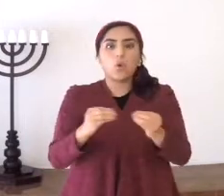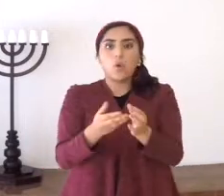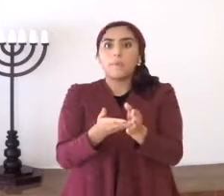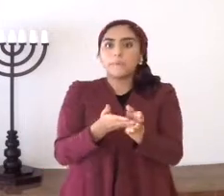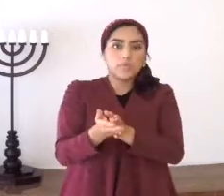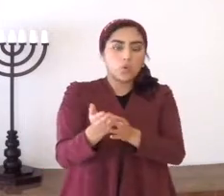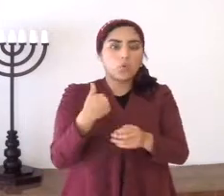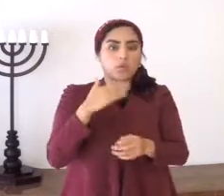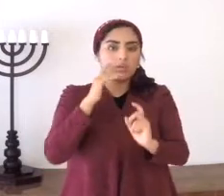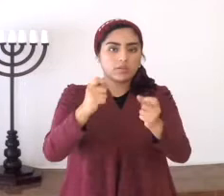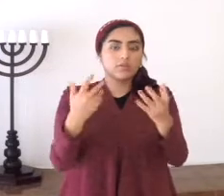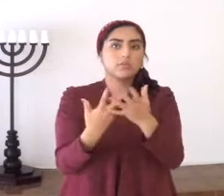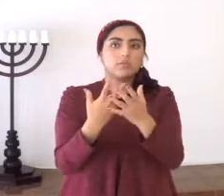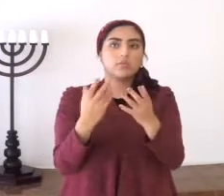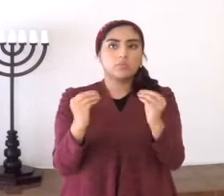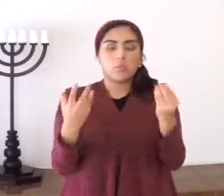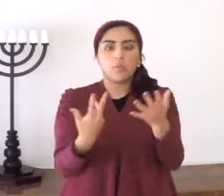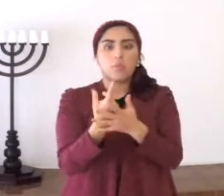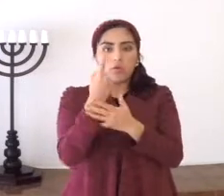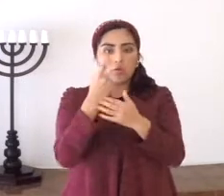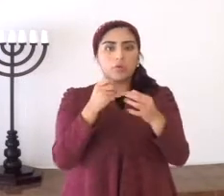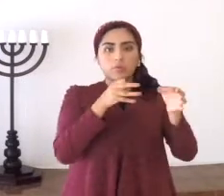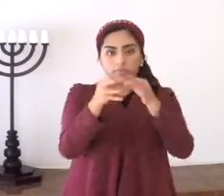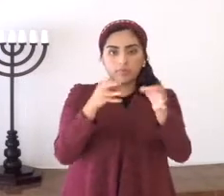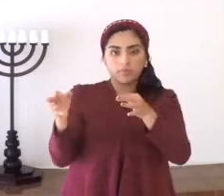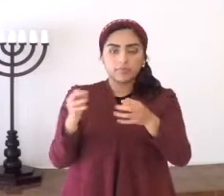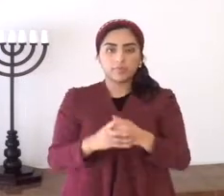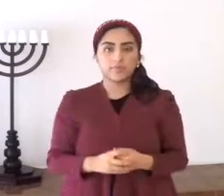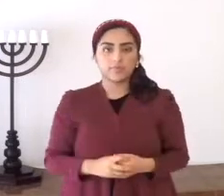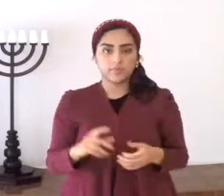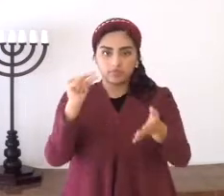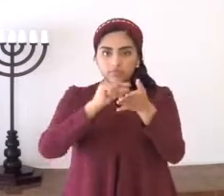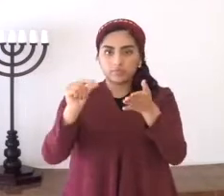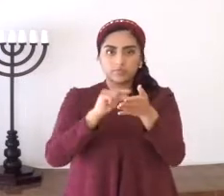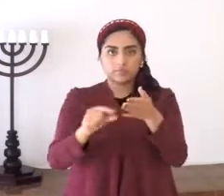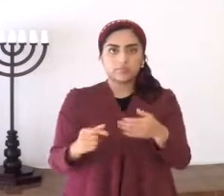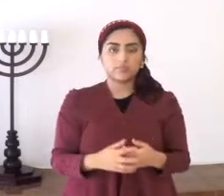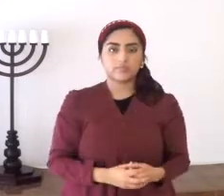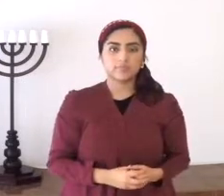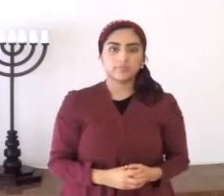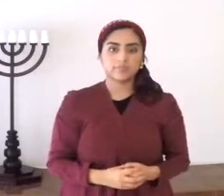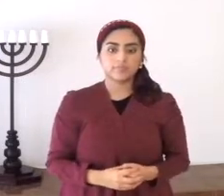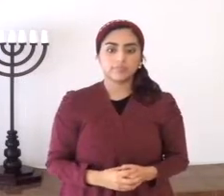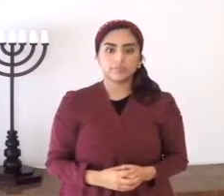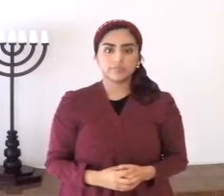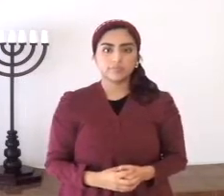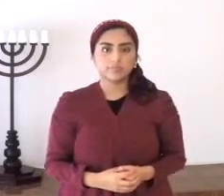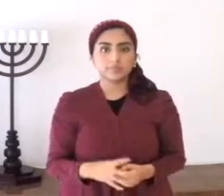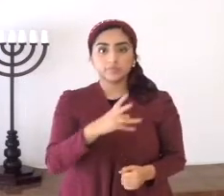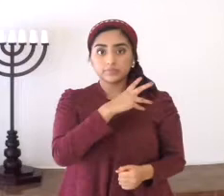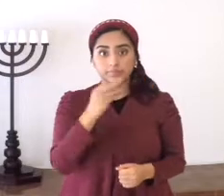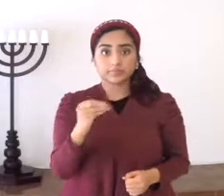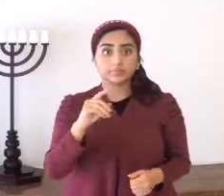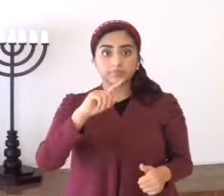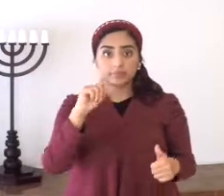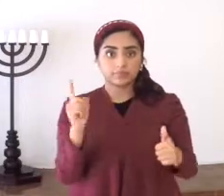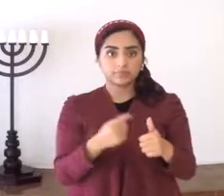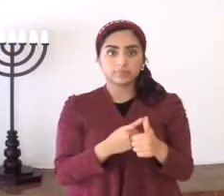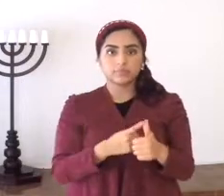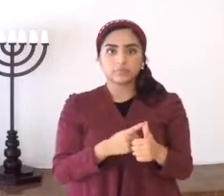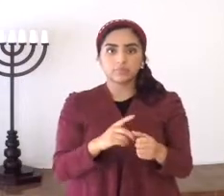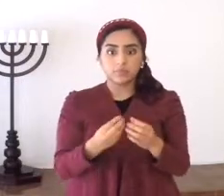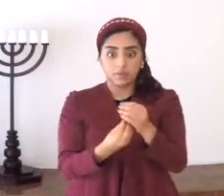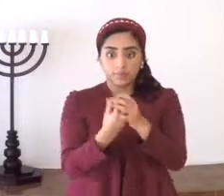Ahora, pongan mucha atención porque esto es más profundo y vamos a ir dando más citas. Apenas estamos empezando.